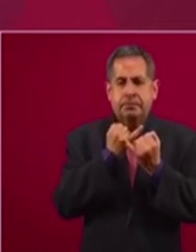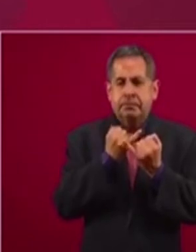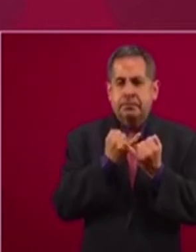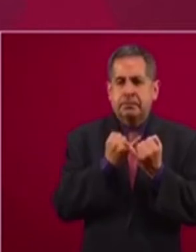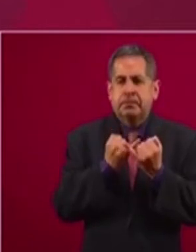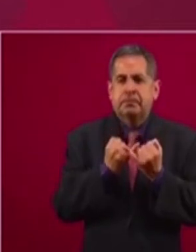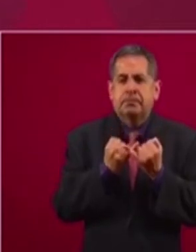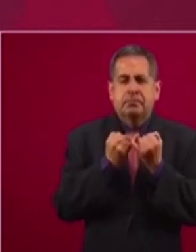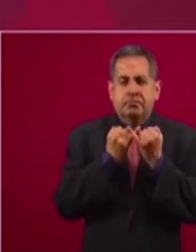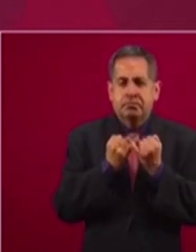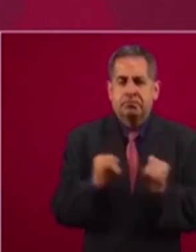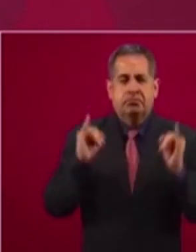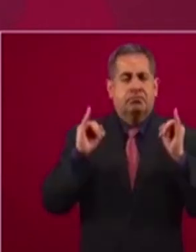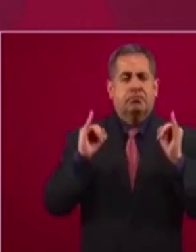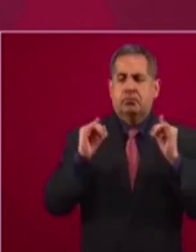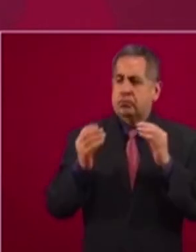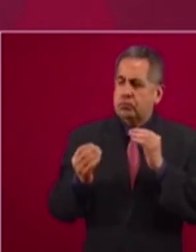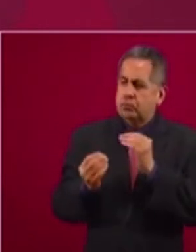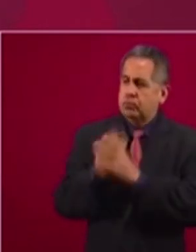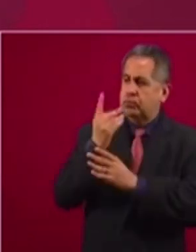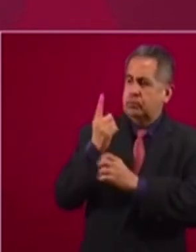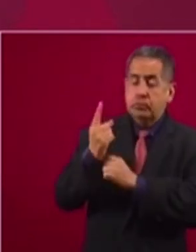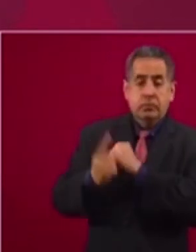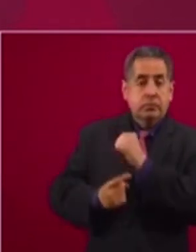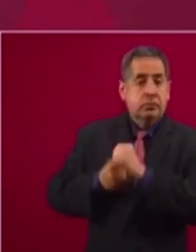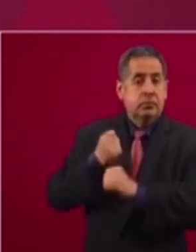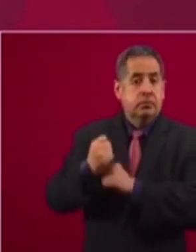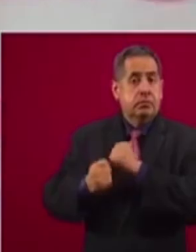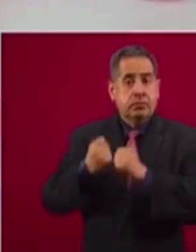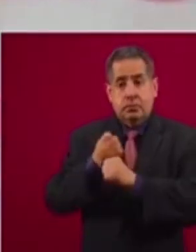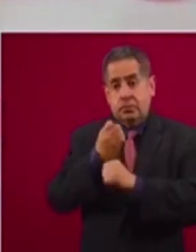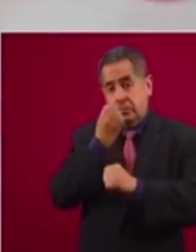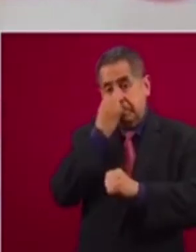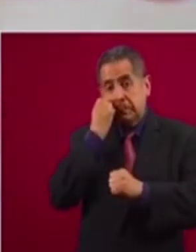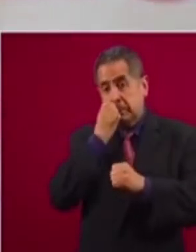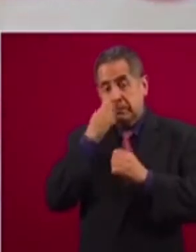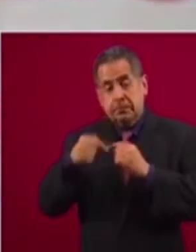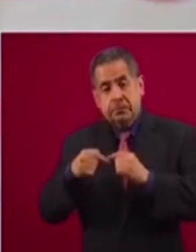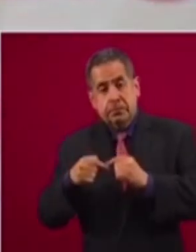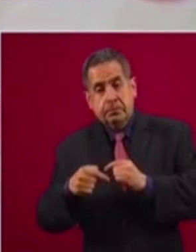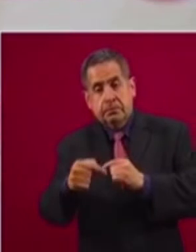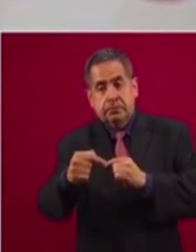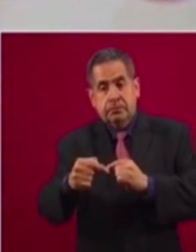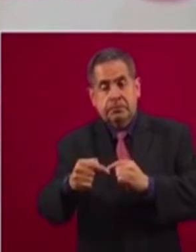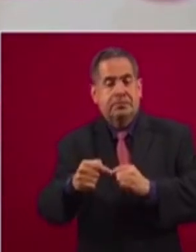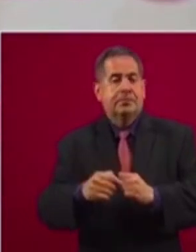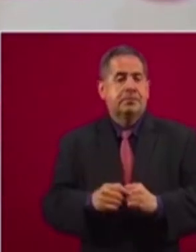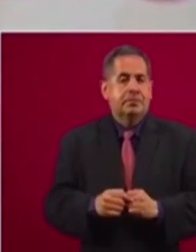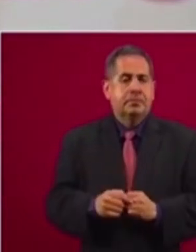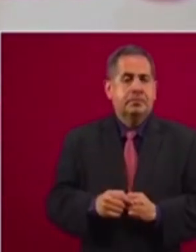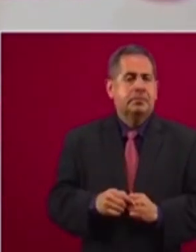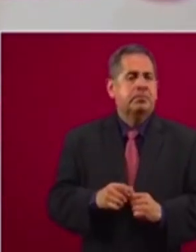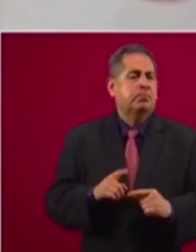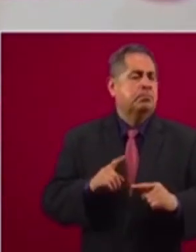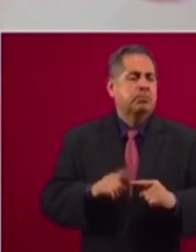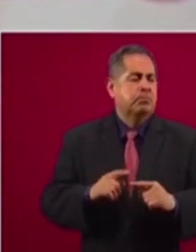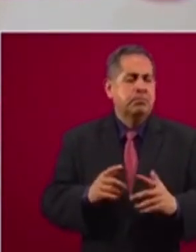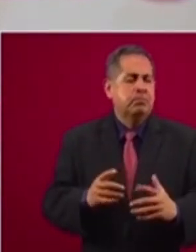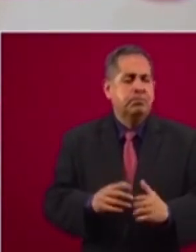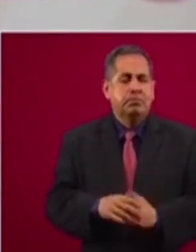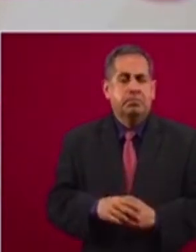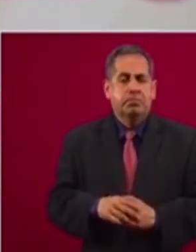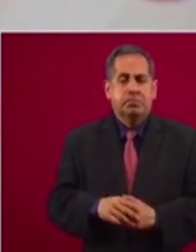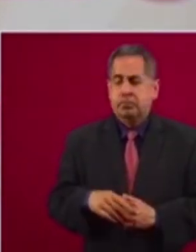Moctezuma Barragán dieron inicio al ciclo escolar 2020-2021, el cual se realizará a